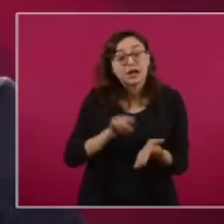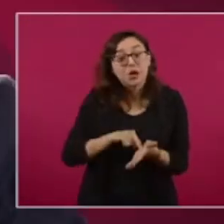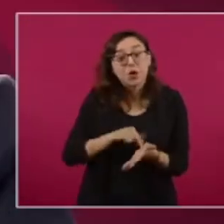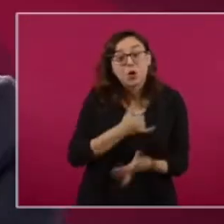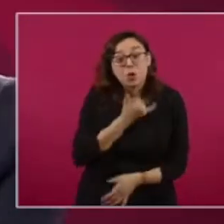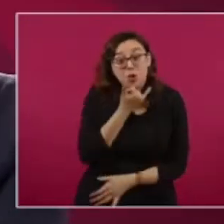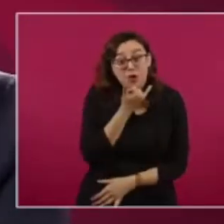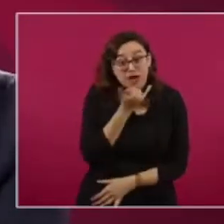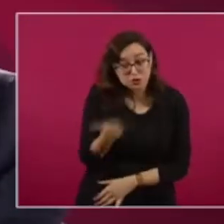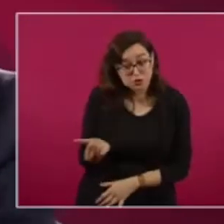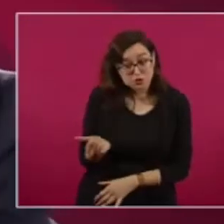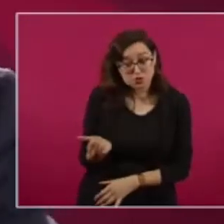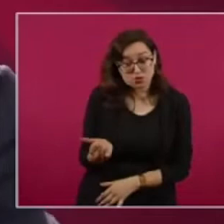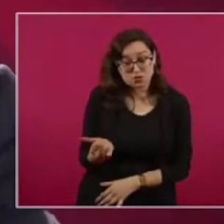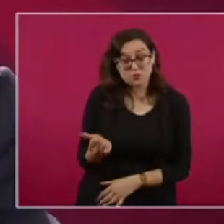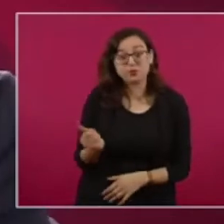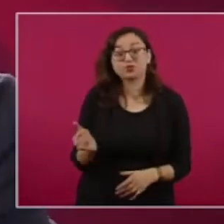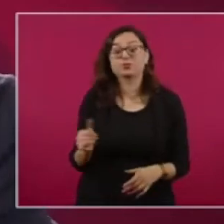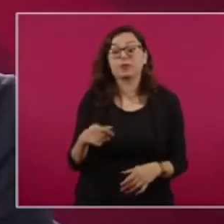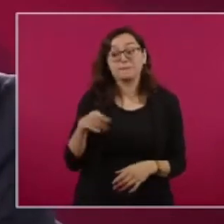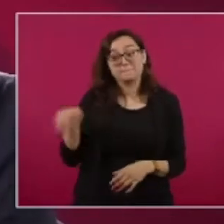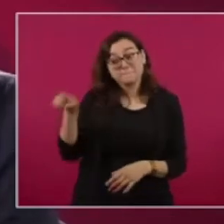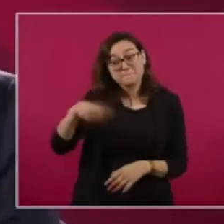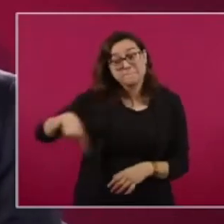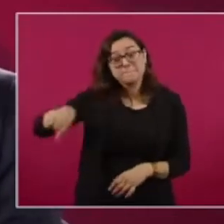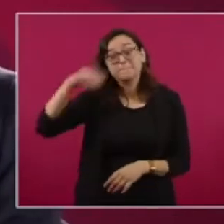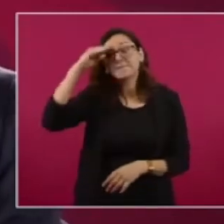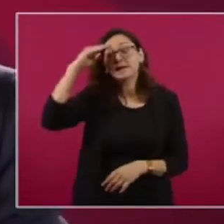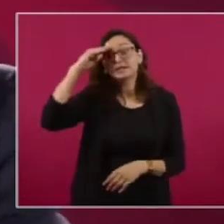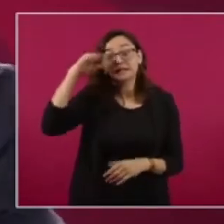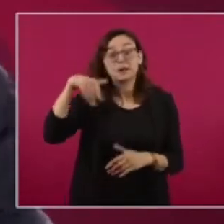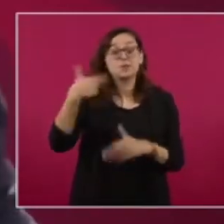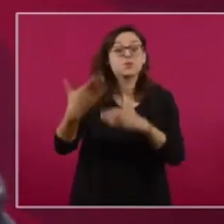de que va a regresar